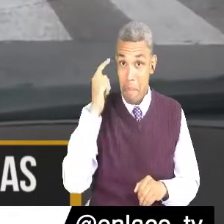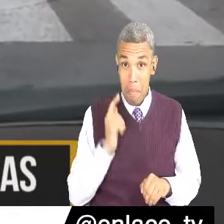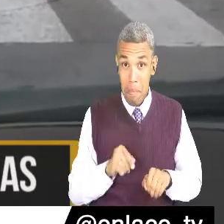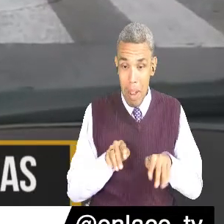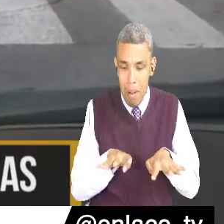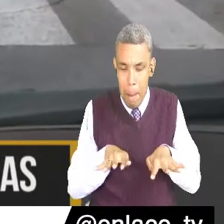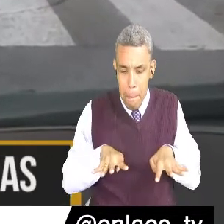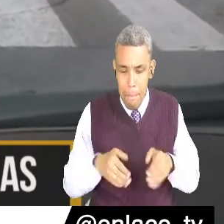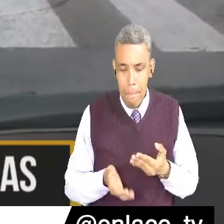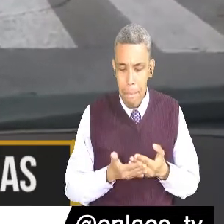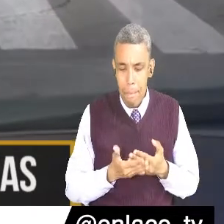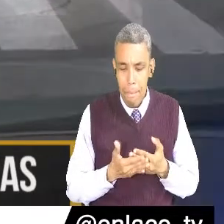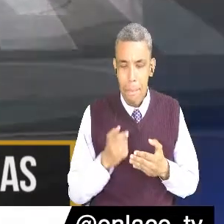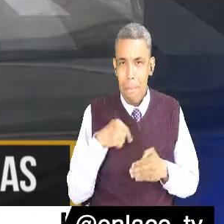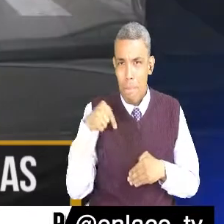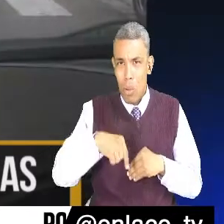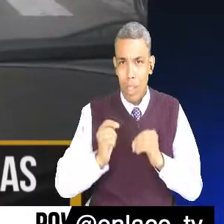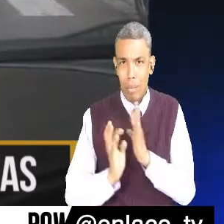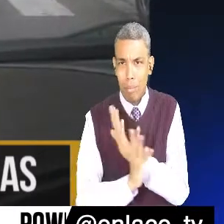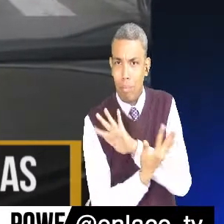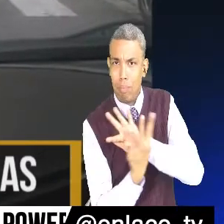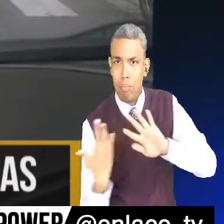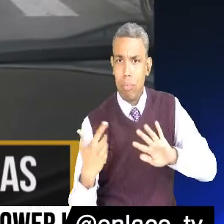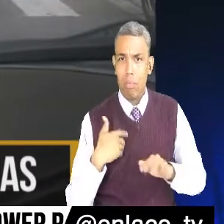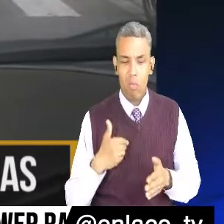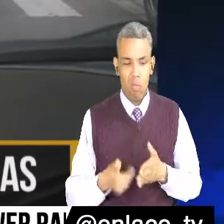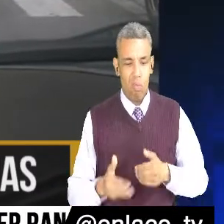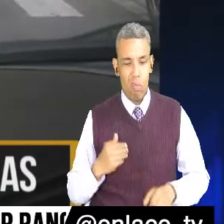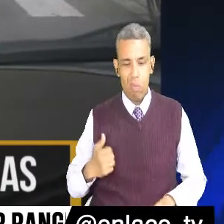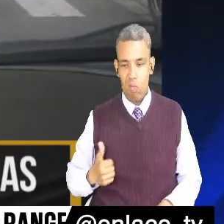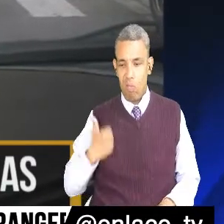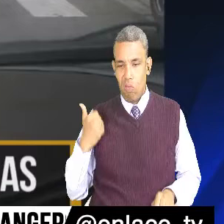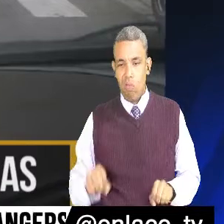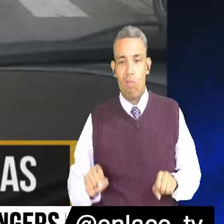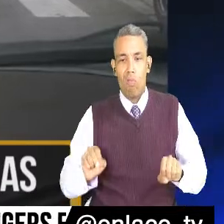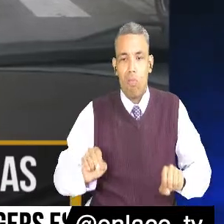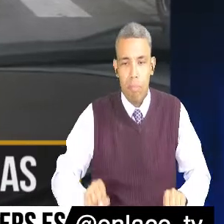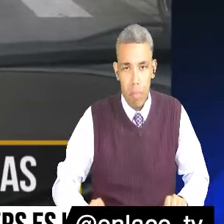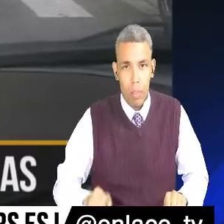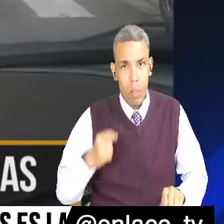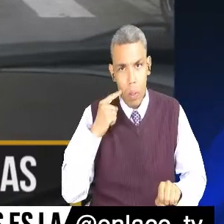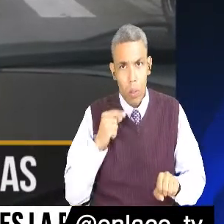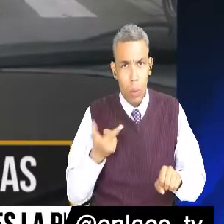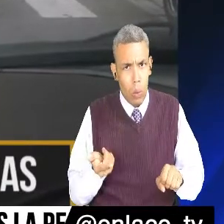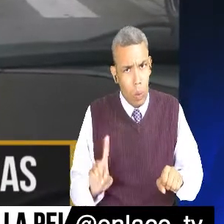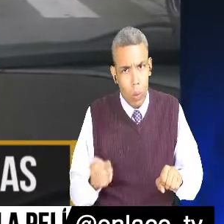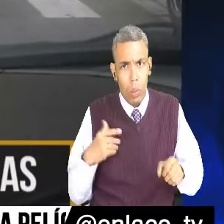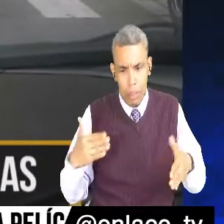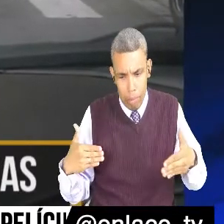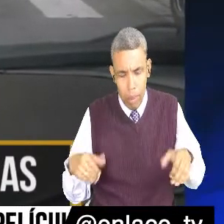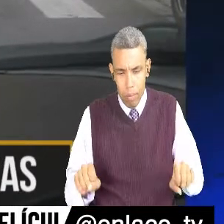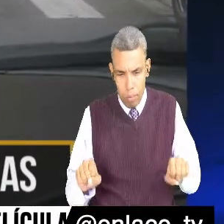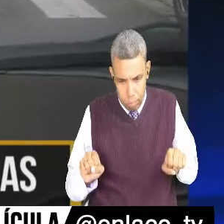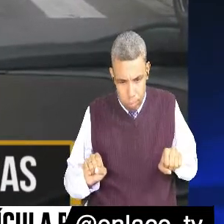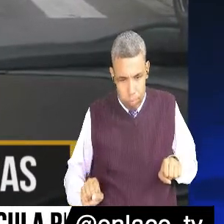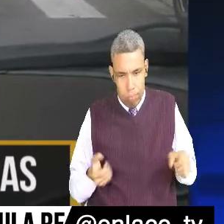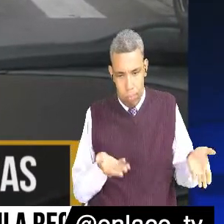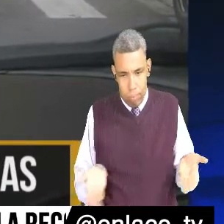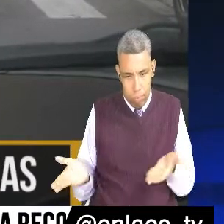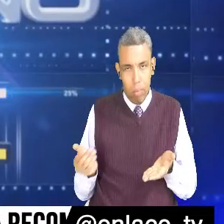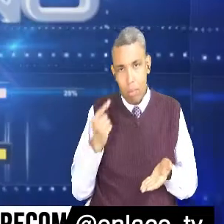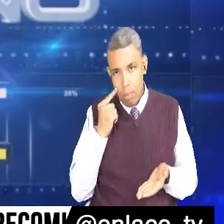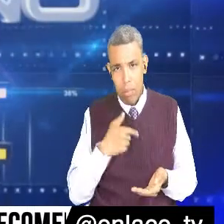Sin importar la imprudencia, sus conductores esperan el cambio del semáforo, mientras que los peatones maniobran en medio de otros